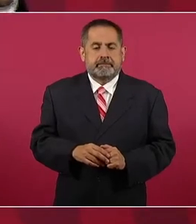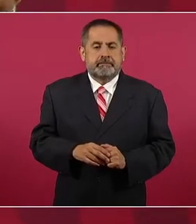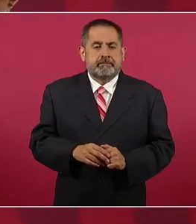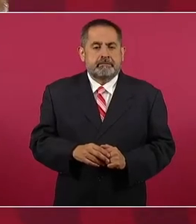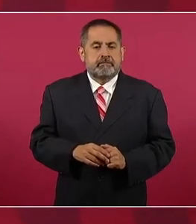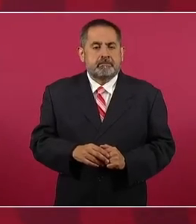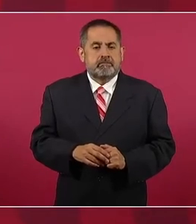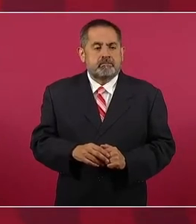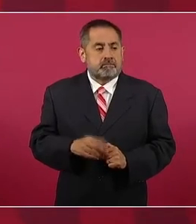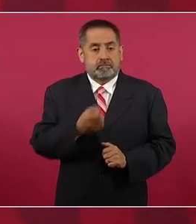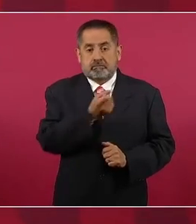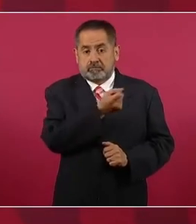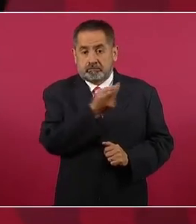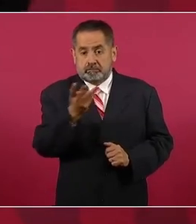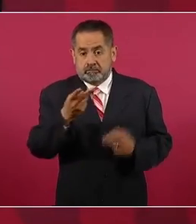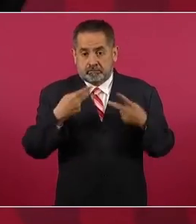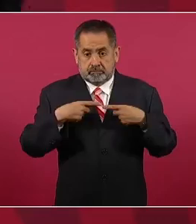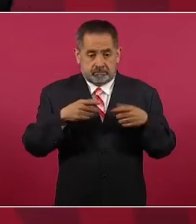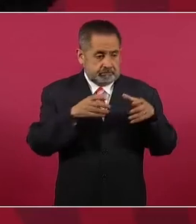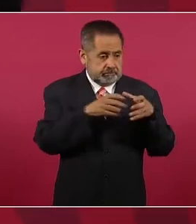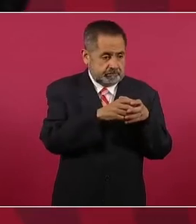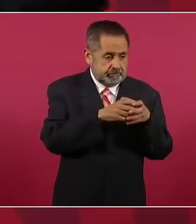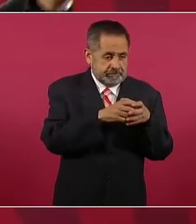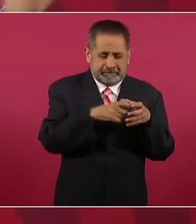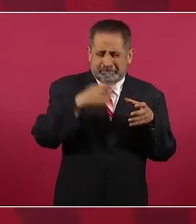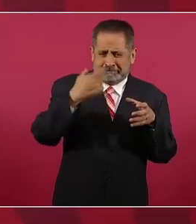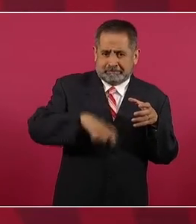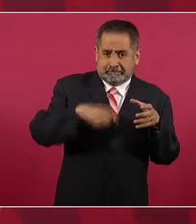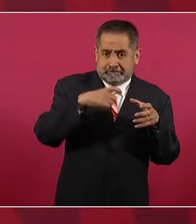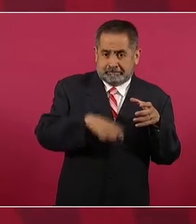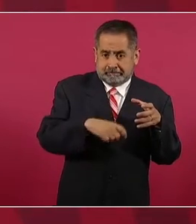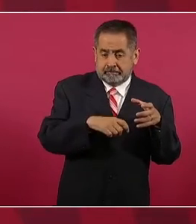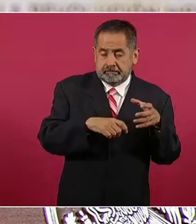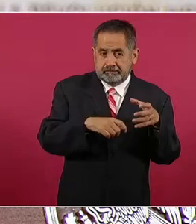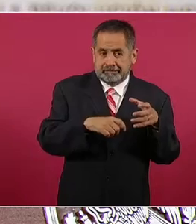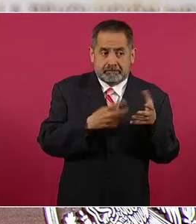incrementan sus fortunas 2-3 veces más.